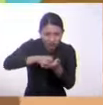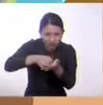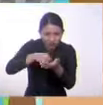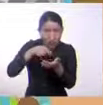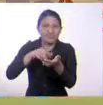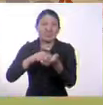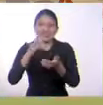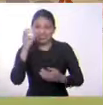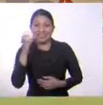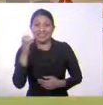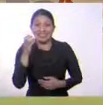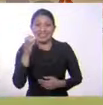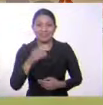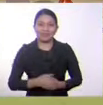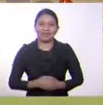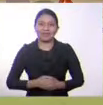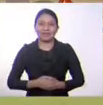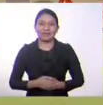Esto me sirve.